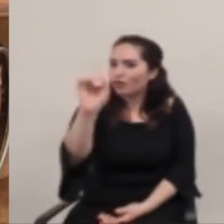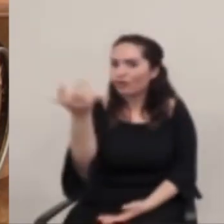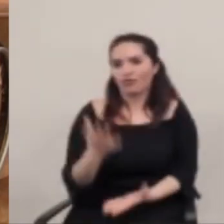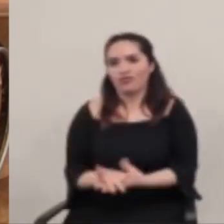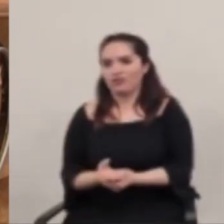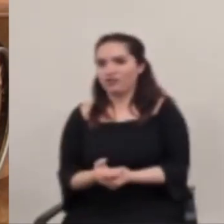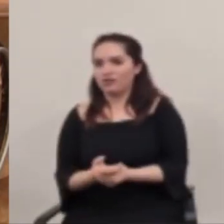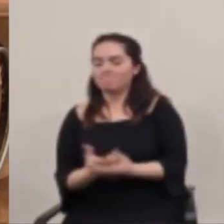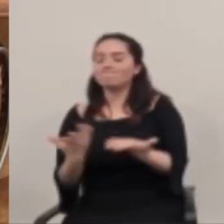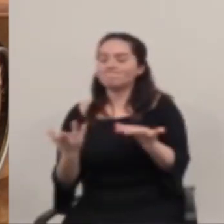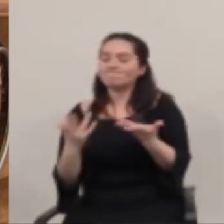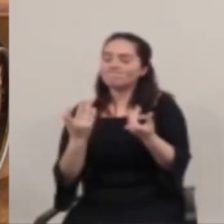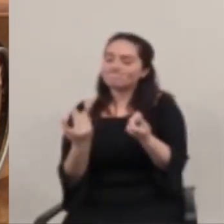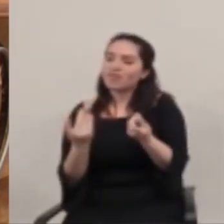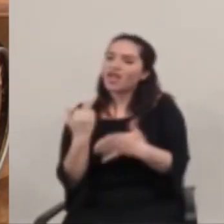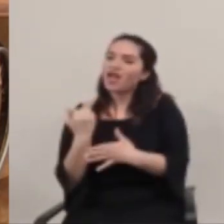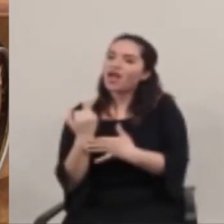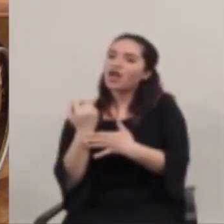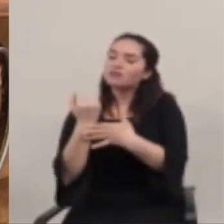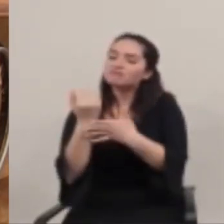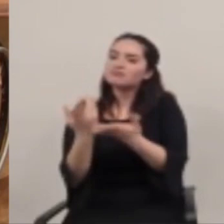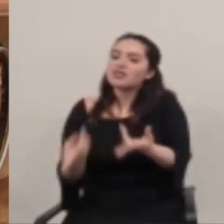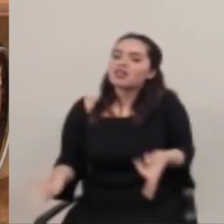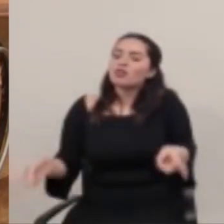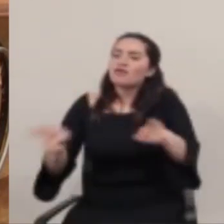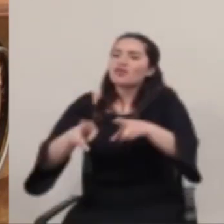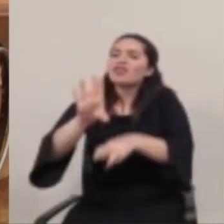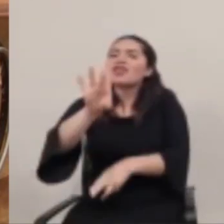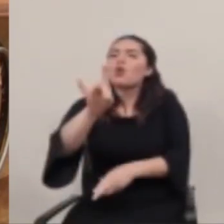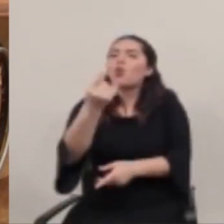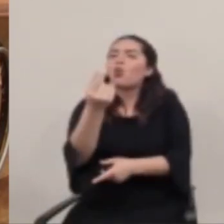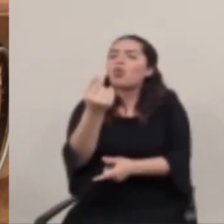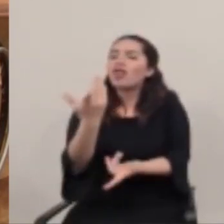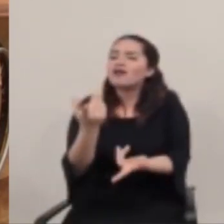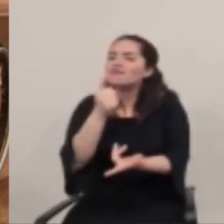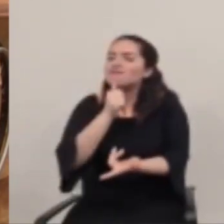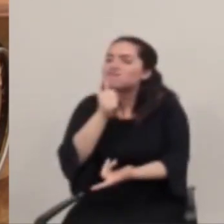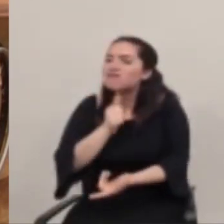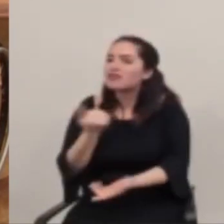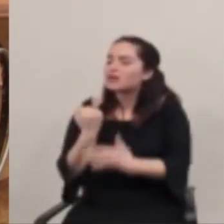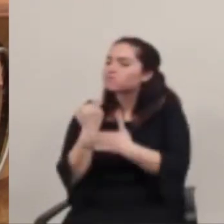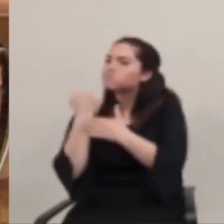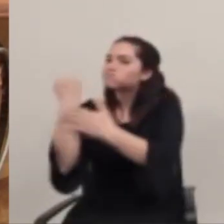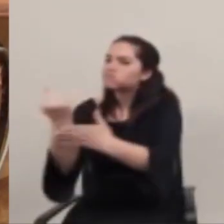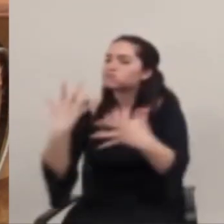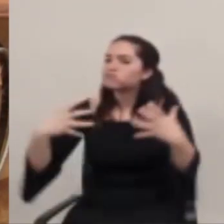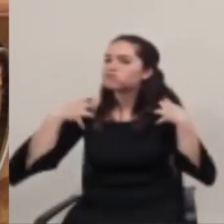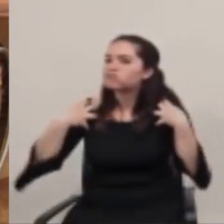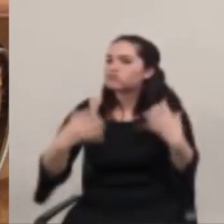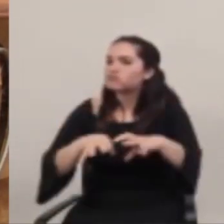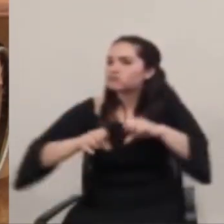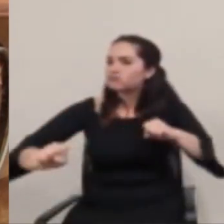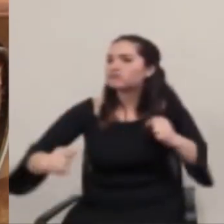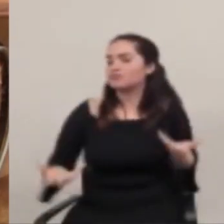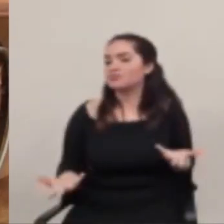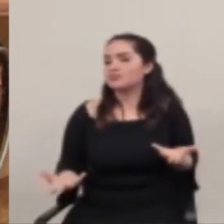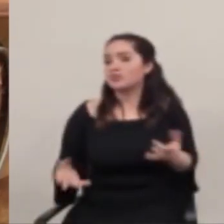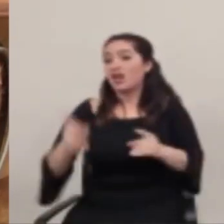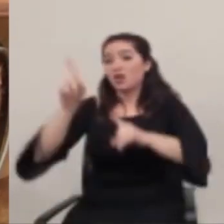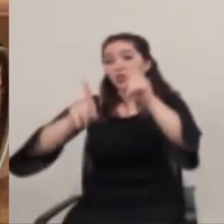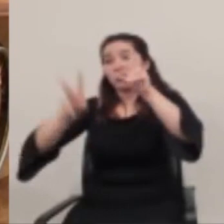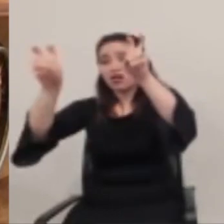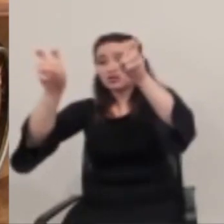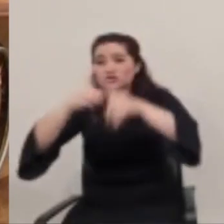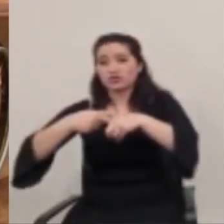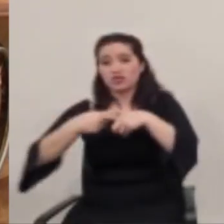reparando en algo, en parte, una deuda muy antigua para la cual, la verdad, en algunos casos, lamentablemente, como